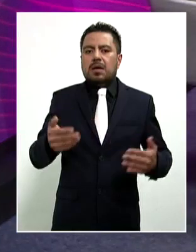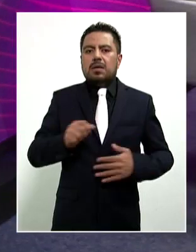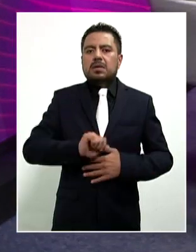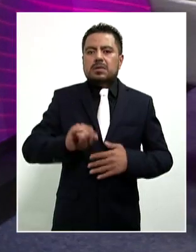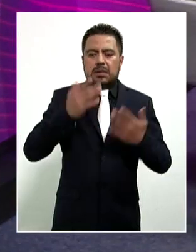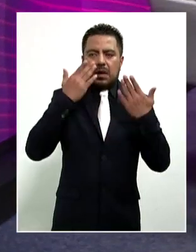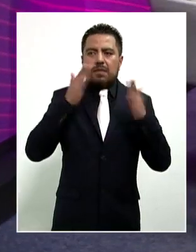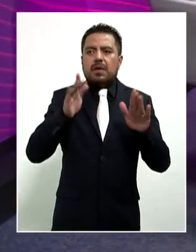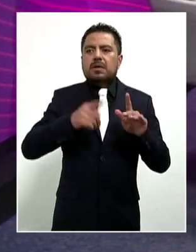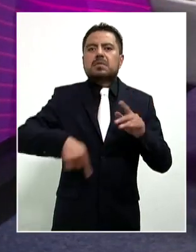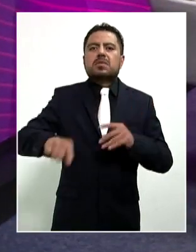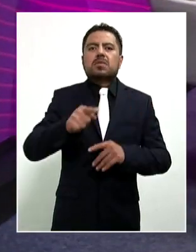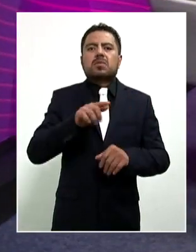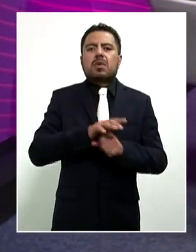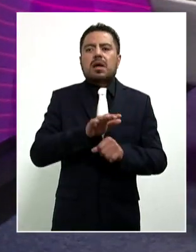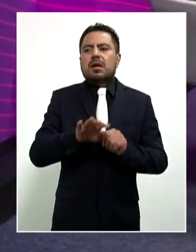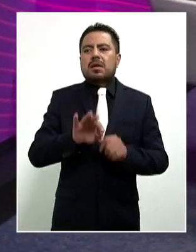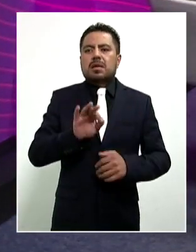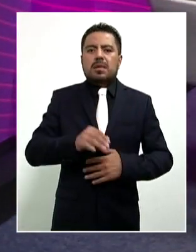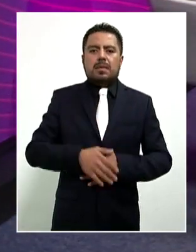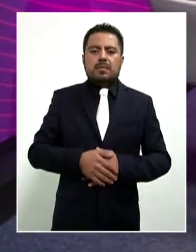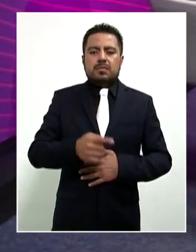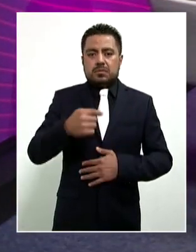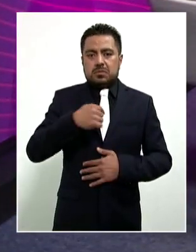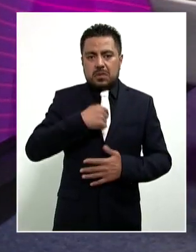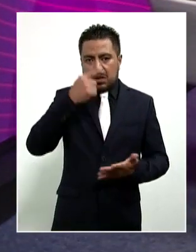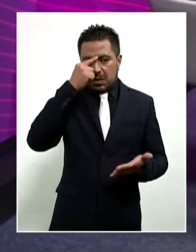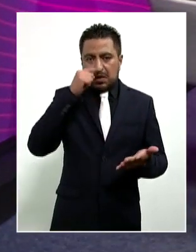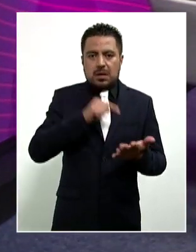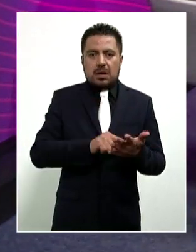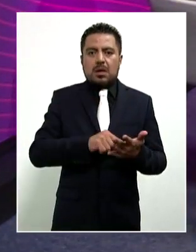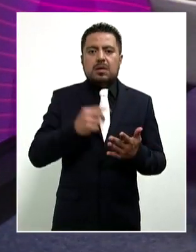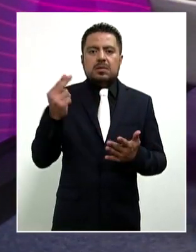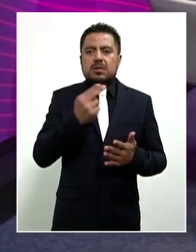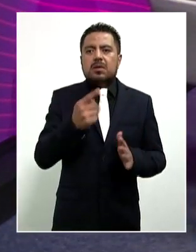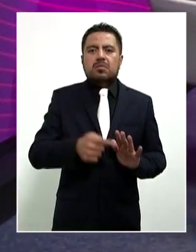dejo abierta. Pues yo creo que hay que